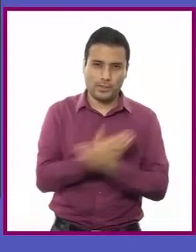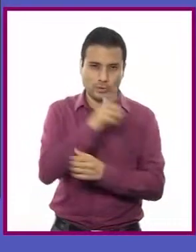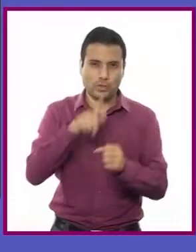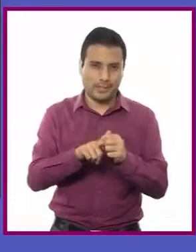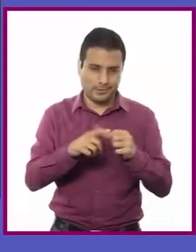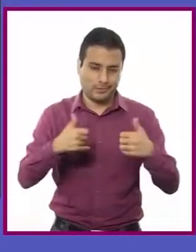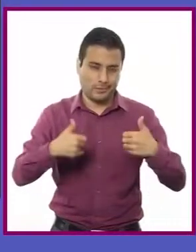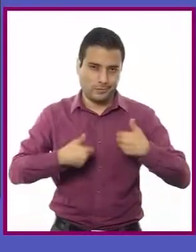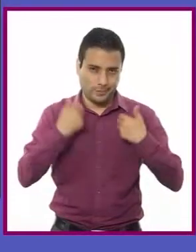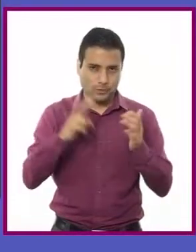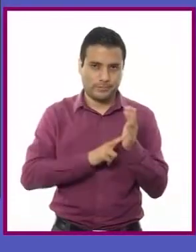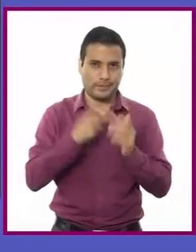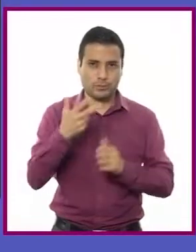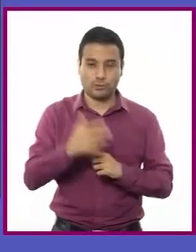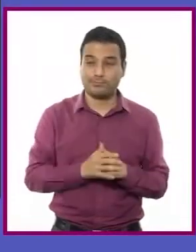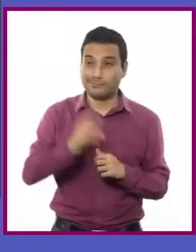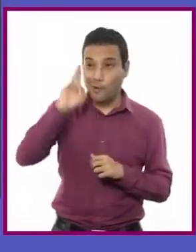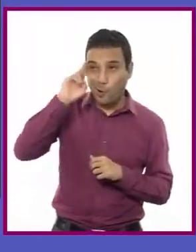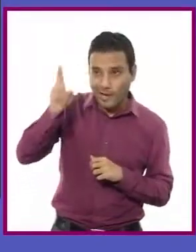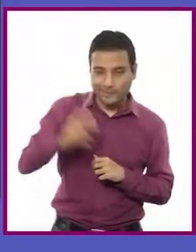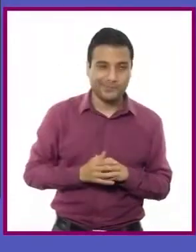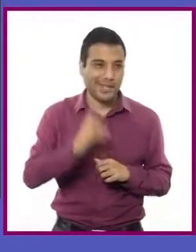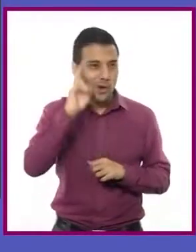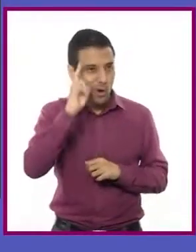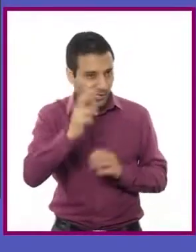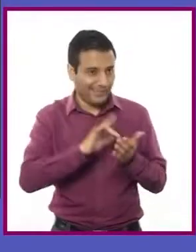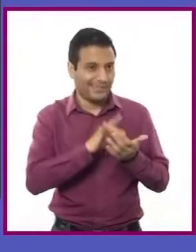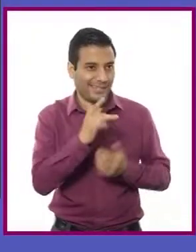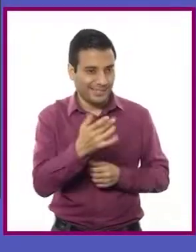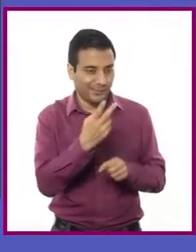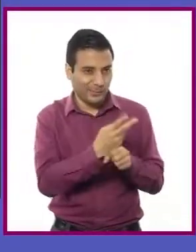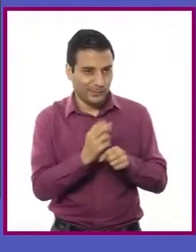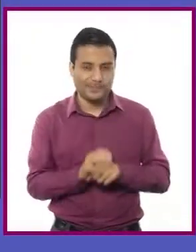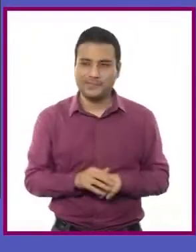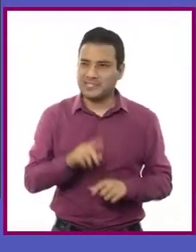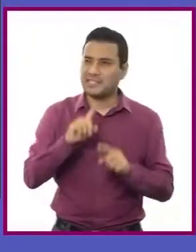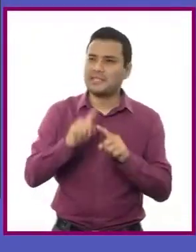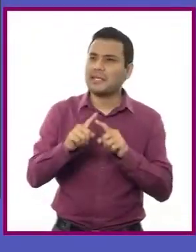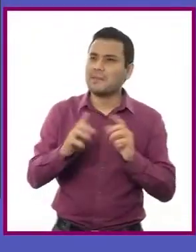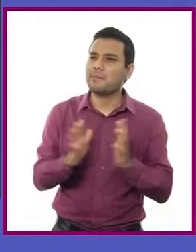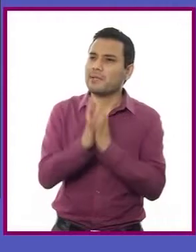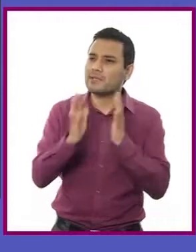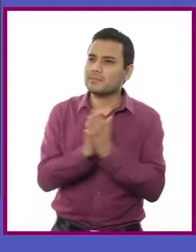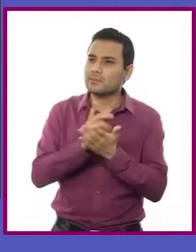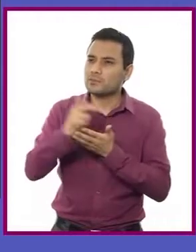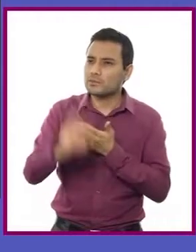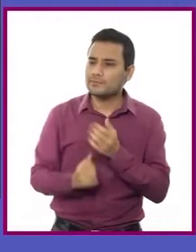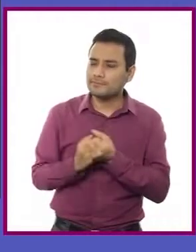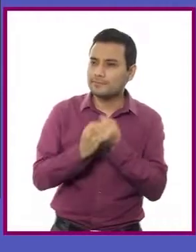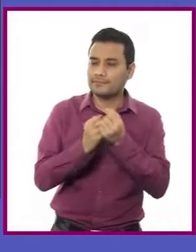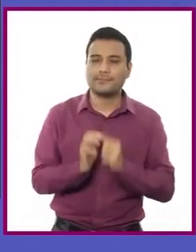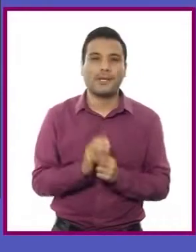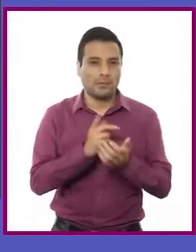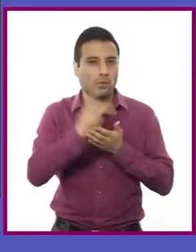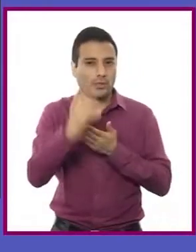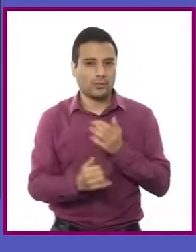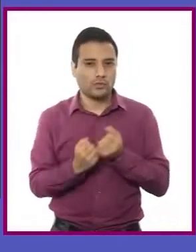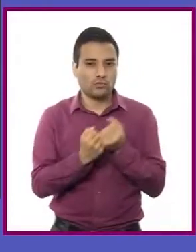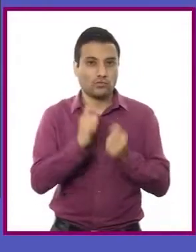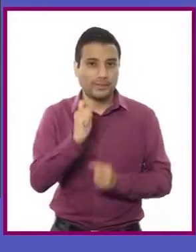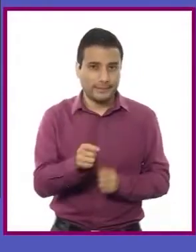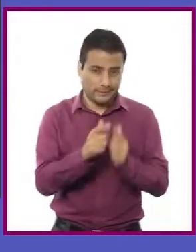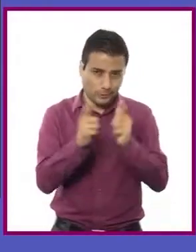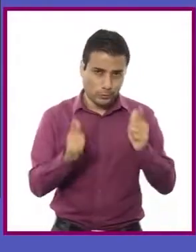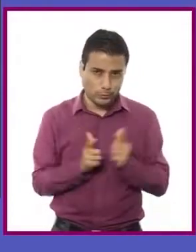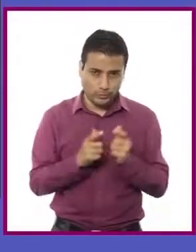2008. Hola. Hola, gracias por tu invitación. ¿Quiénes participan en Proyecto Sustentable? Bueno, Proyecto Sustentable somos un grupo